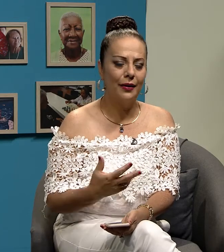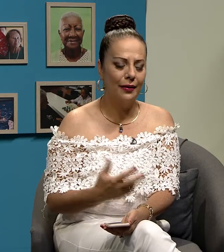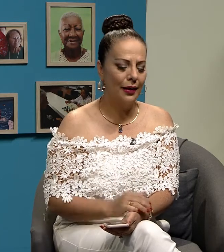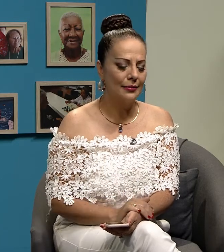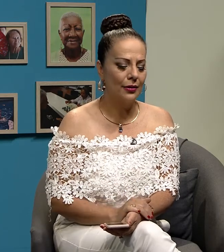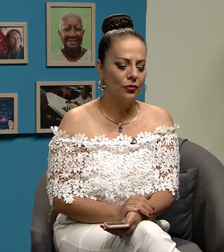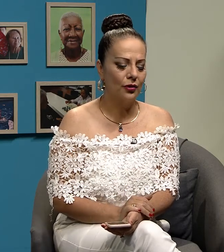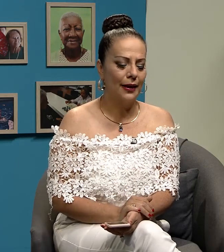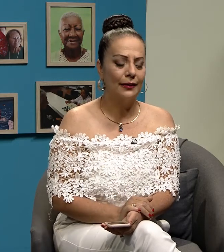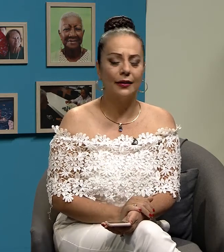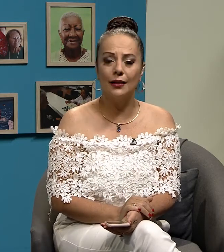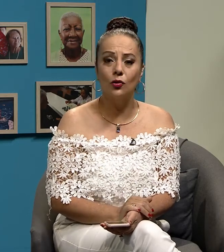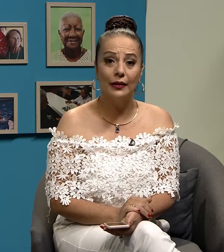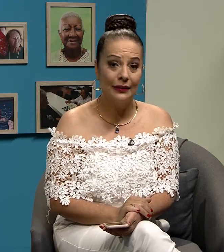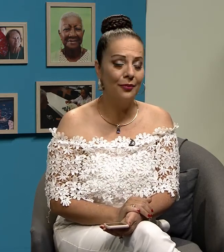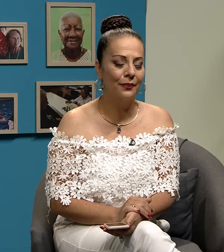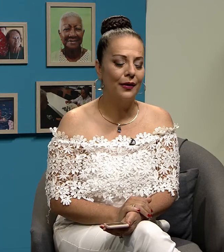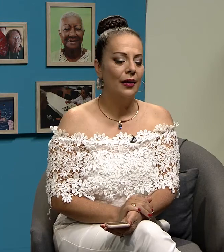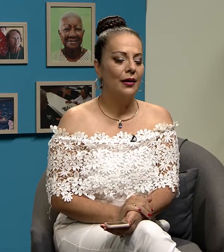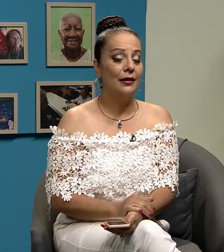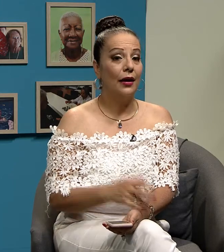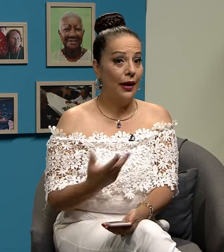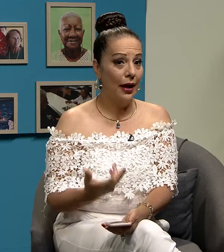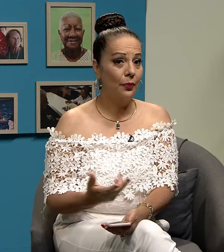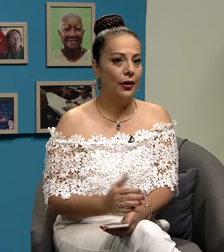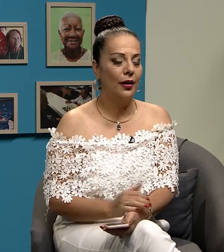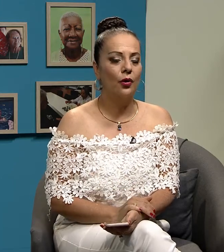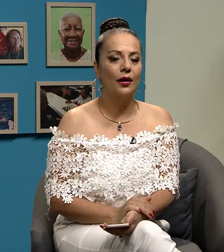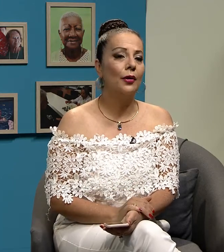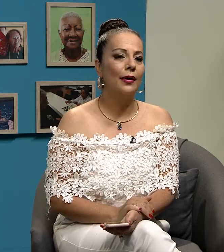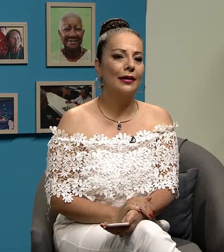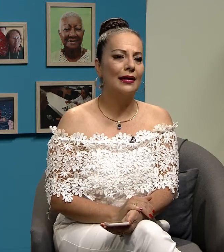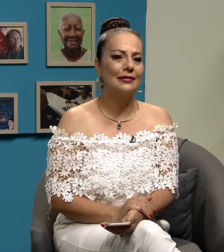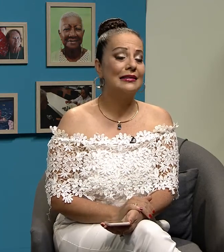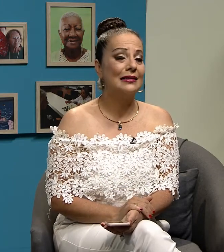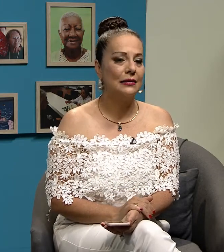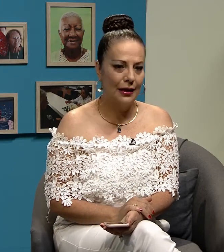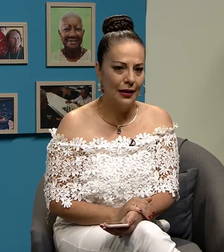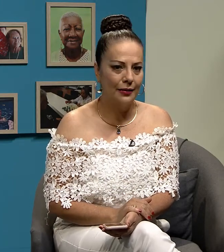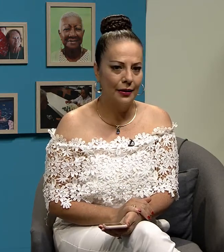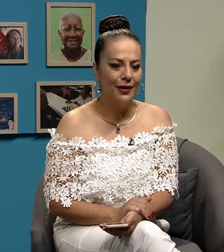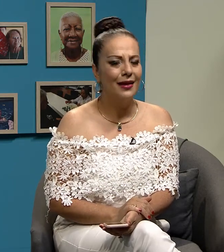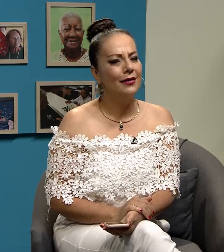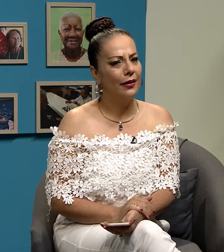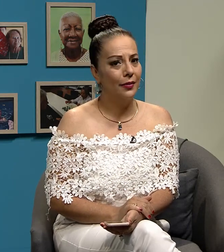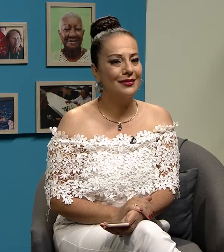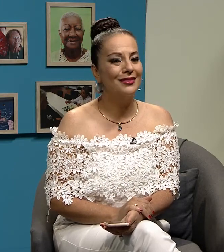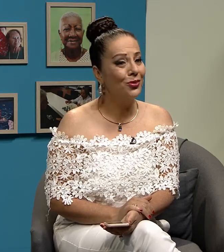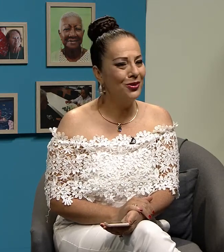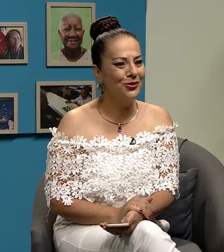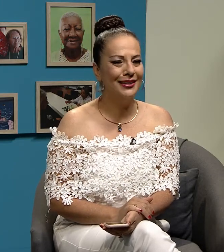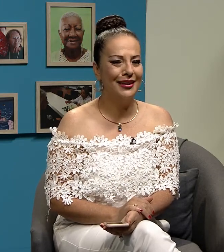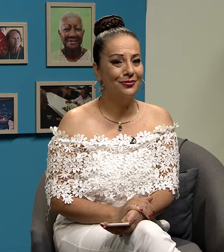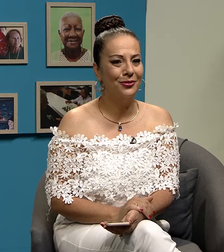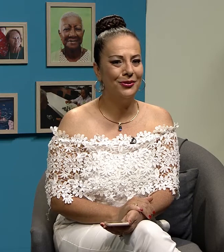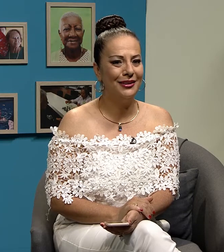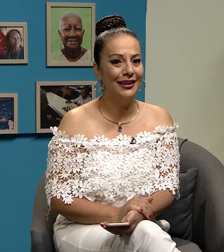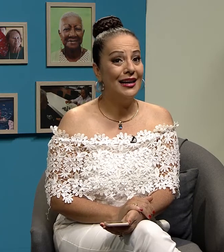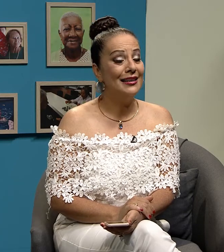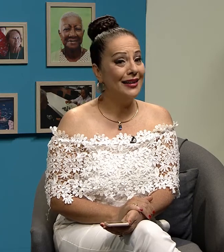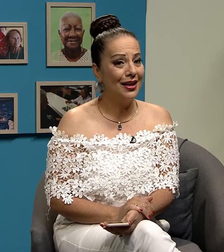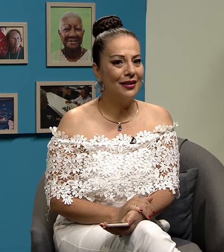que también hacer cosas para tener salud mental y trabajar, por ejemplo, las manualidades es excelente y además es muy útil,